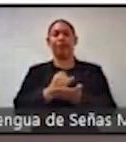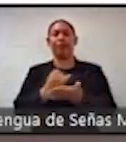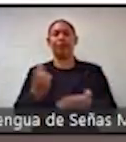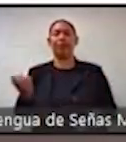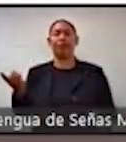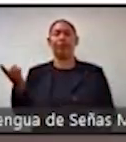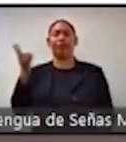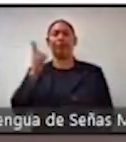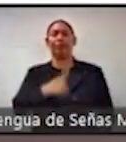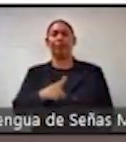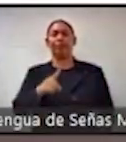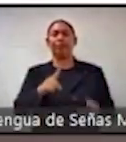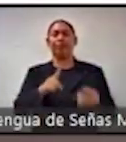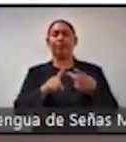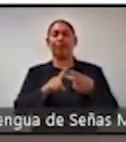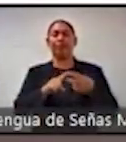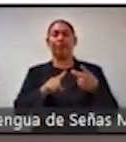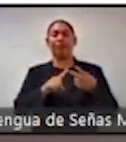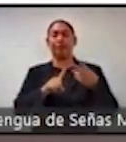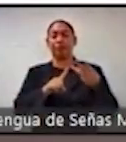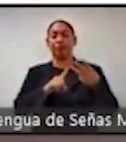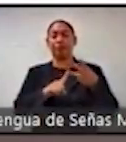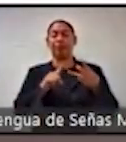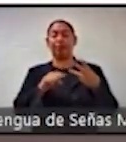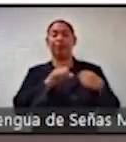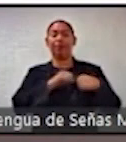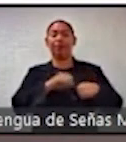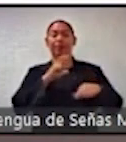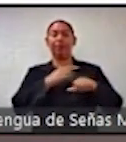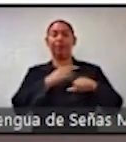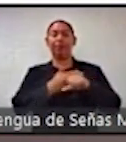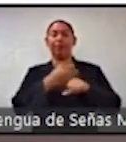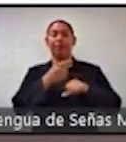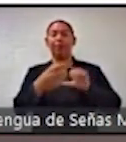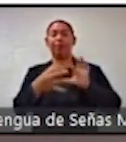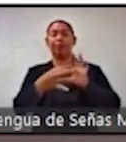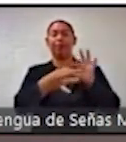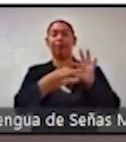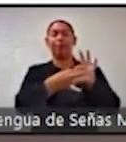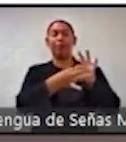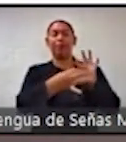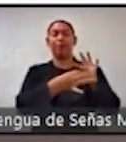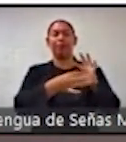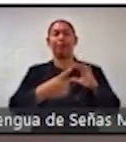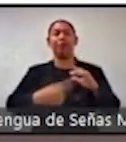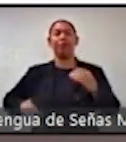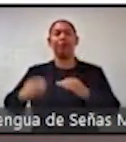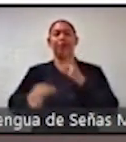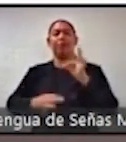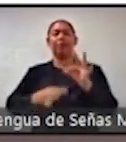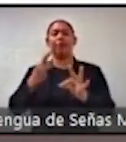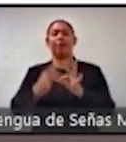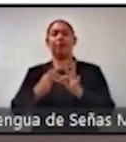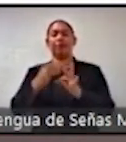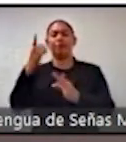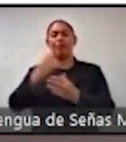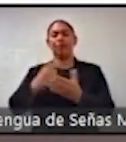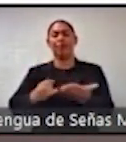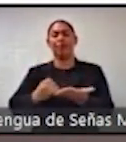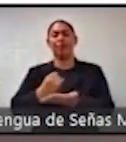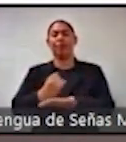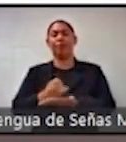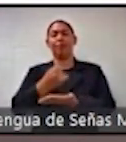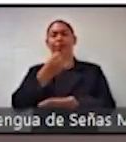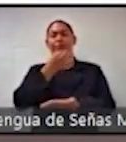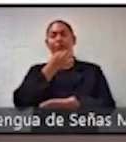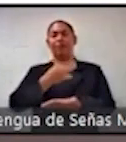ordena como punto número tres, tanto a las autoridades responsables como a las vinculadas que acaten el debido cumplimiento a la presente ejecutoria e informen